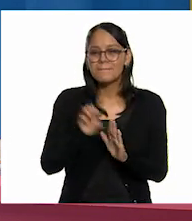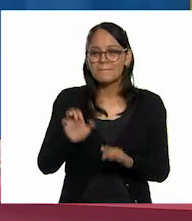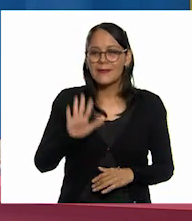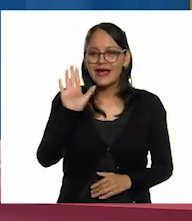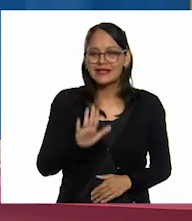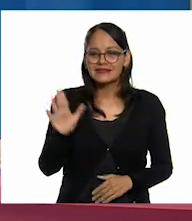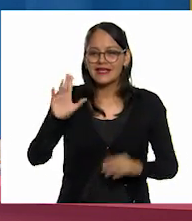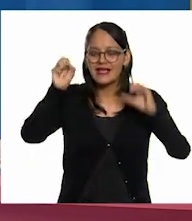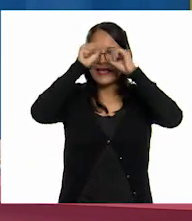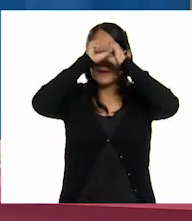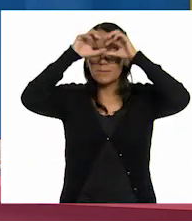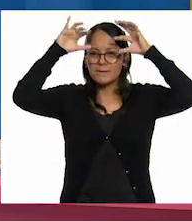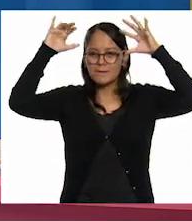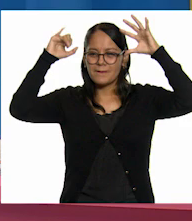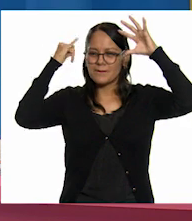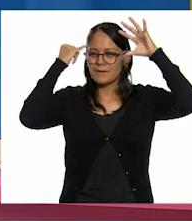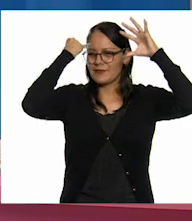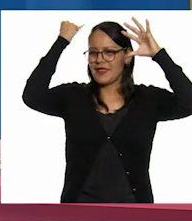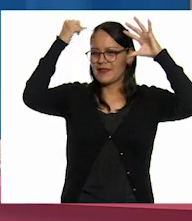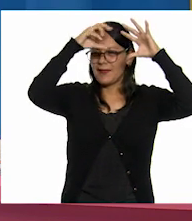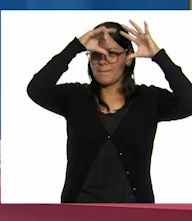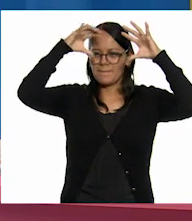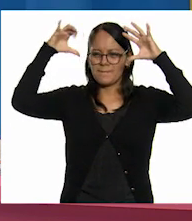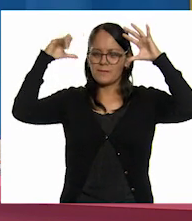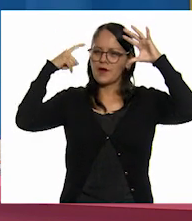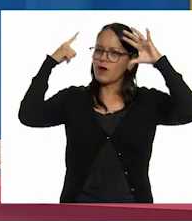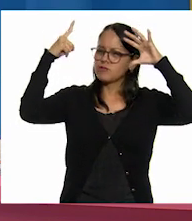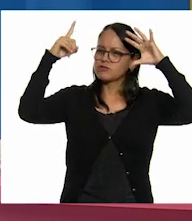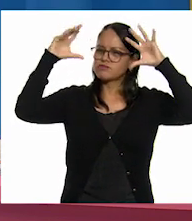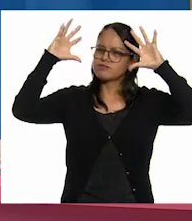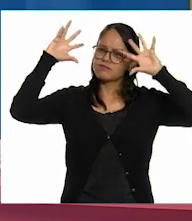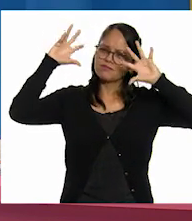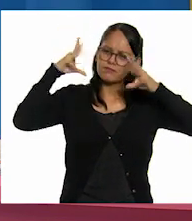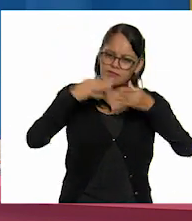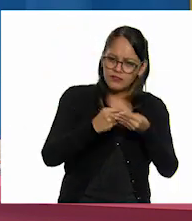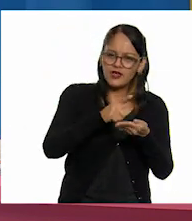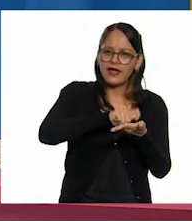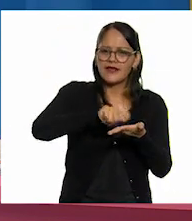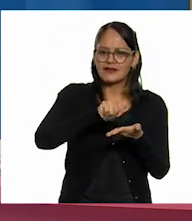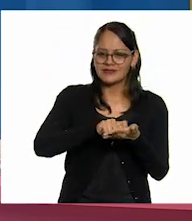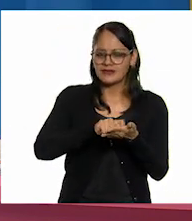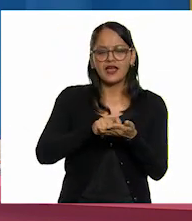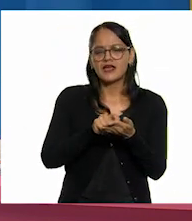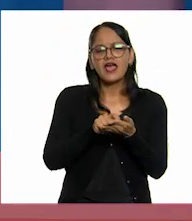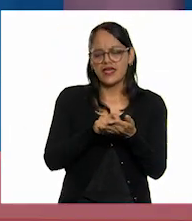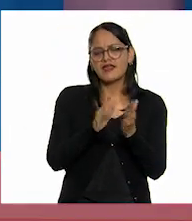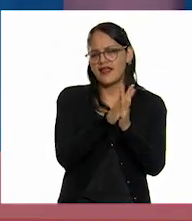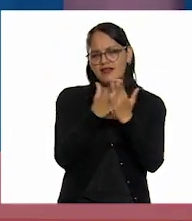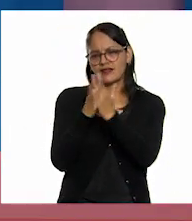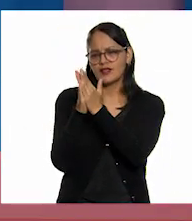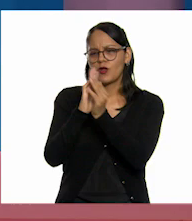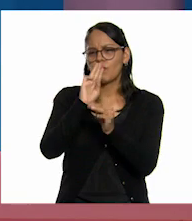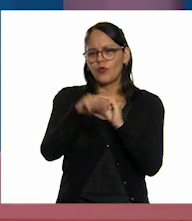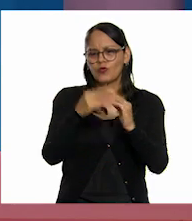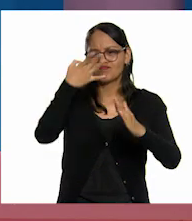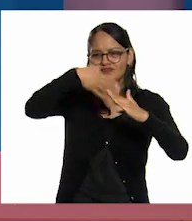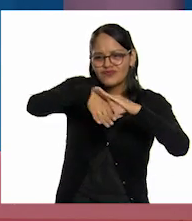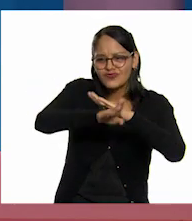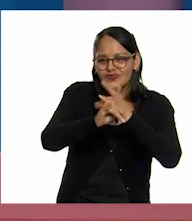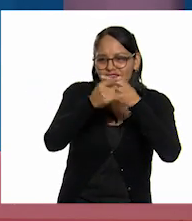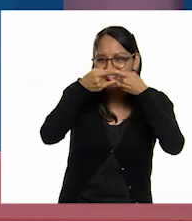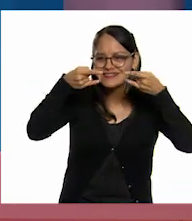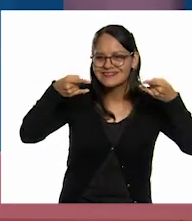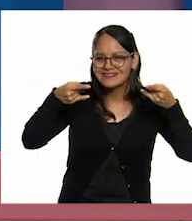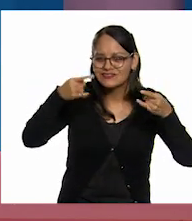construcción imaginaria que pertenece, digamos, a otra realidad, al mundo de la literatura. ¿Y ese mundo